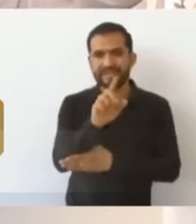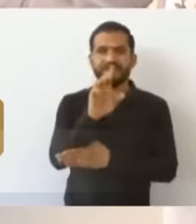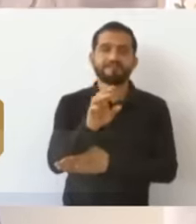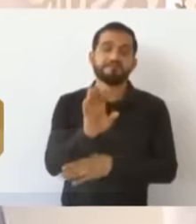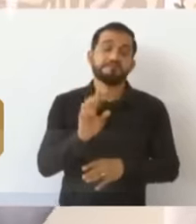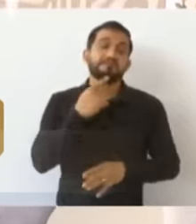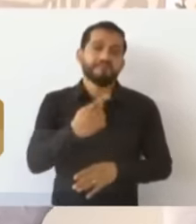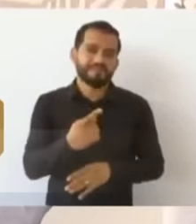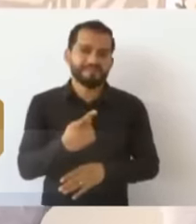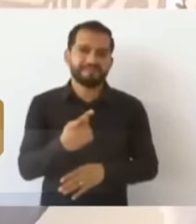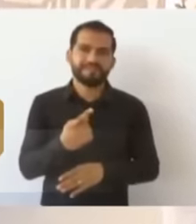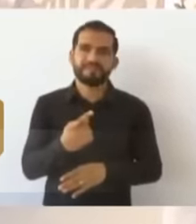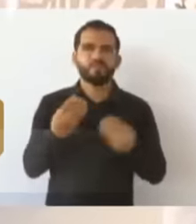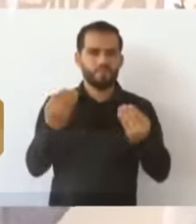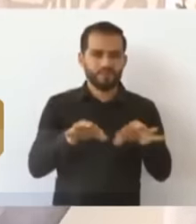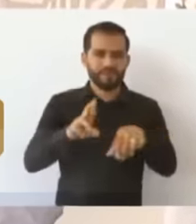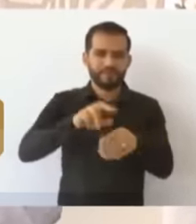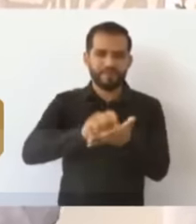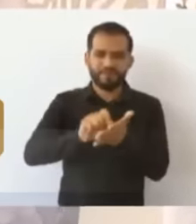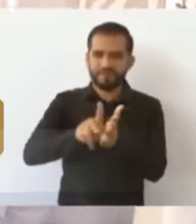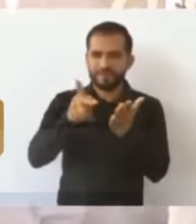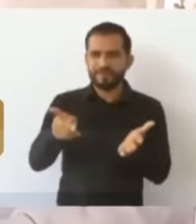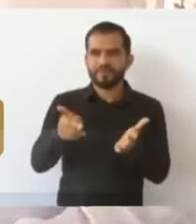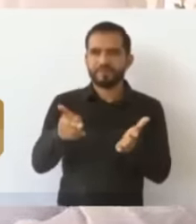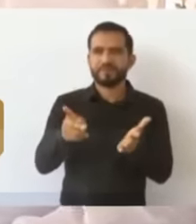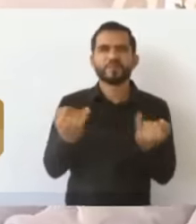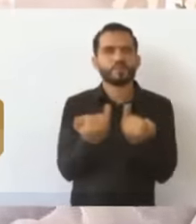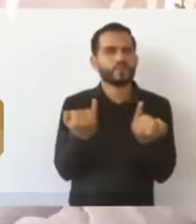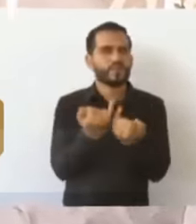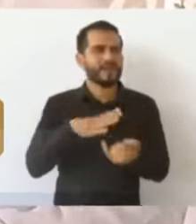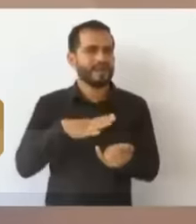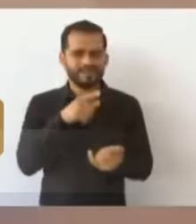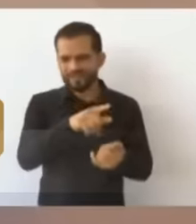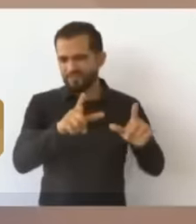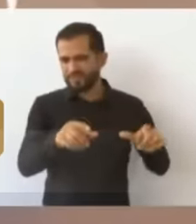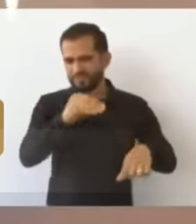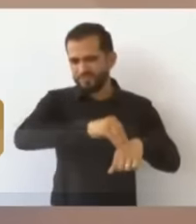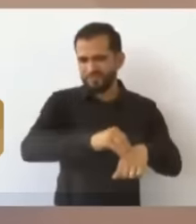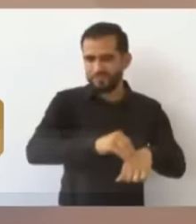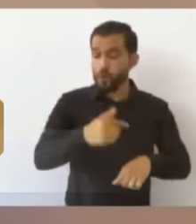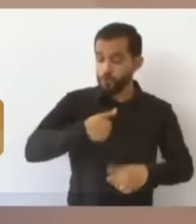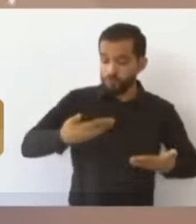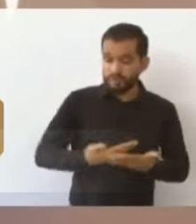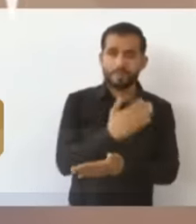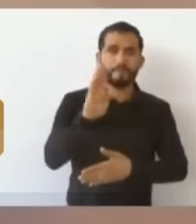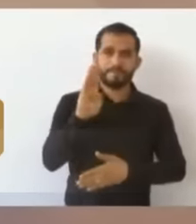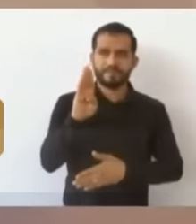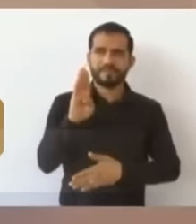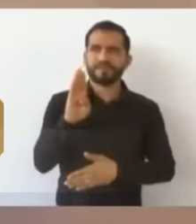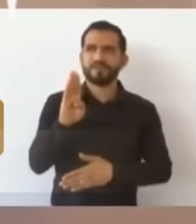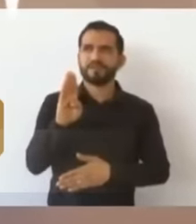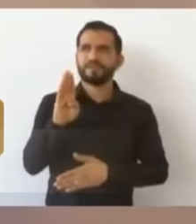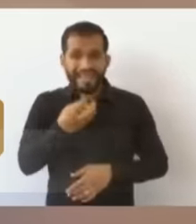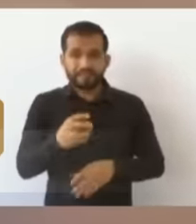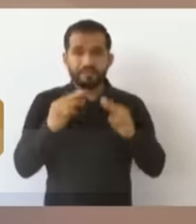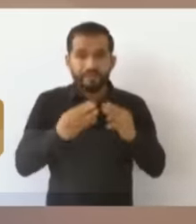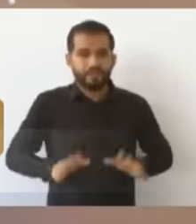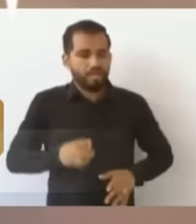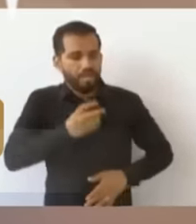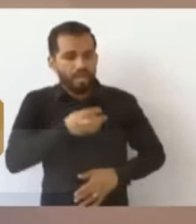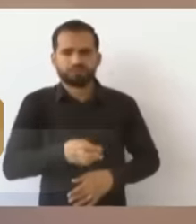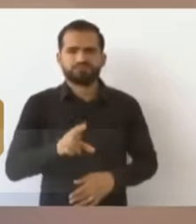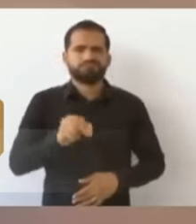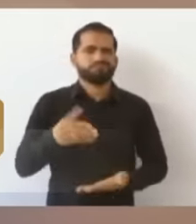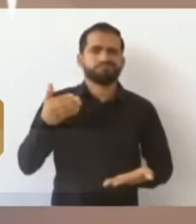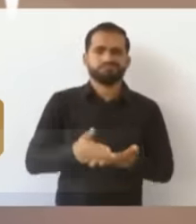ocurre a una serie de periodistas, hasta en un portal, una portada me pusieron, ah, soy de Badiraguato, antes me quieren hacer narco a fuerzas. Dos,